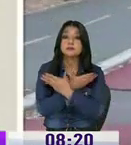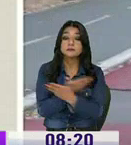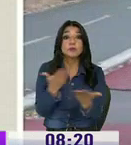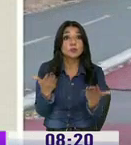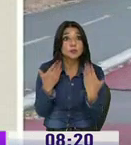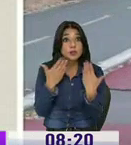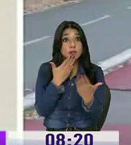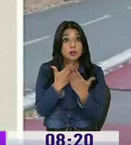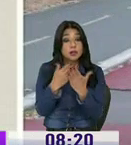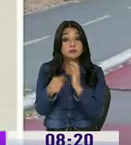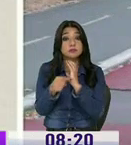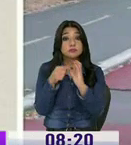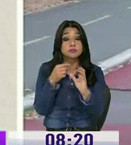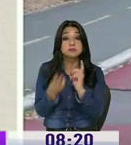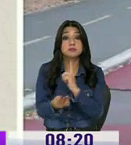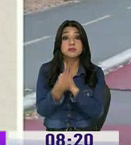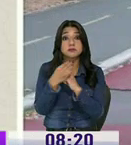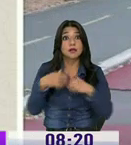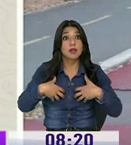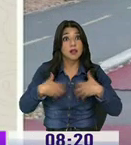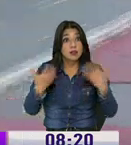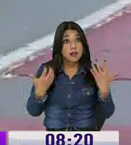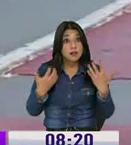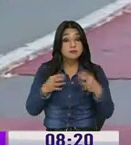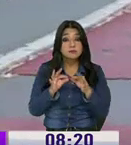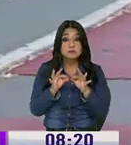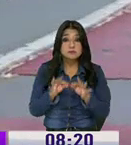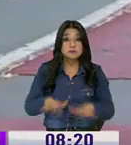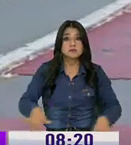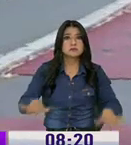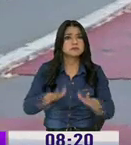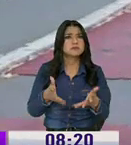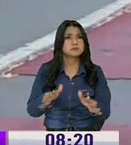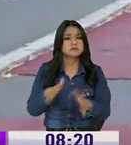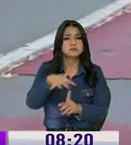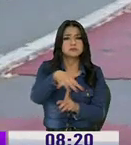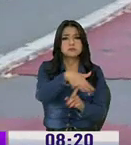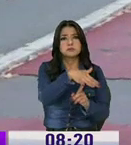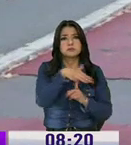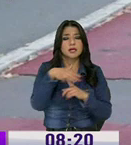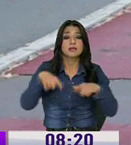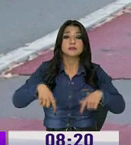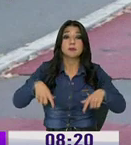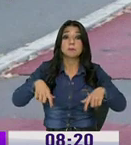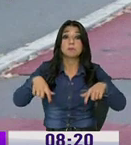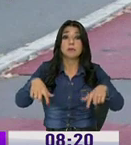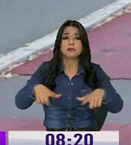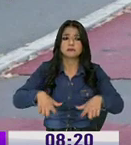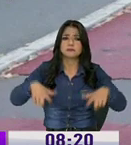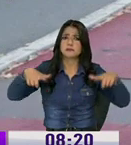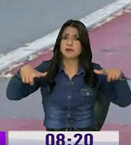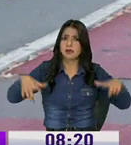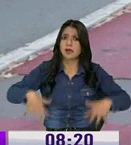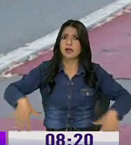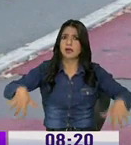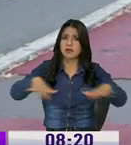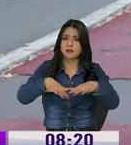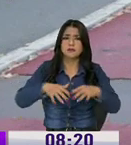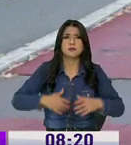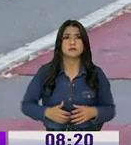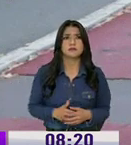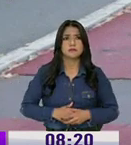a Guayaquil. Miren cómo están quejándose del mal estado en el que se encuentra el Parque Samanes, un parque bastante grande y bastante también